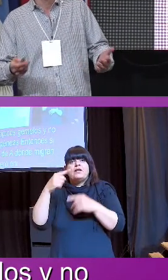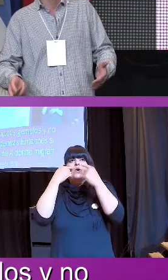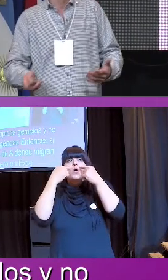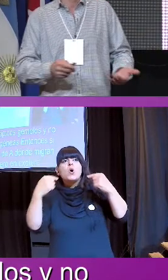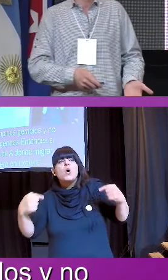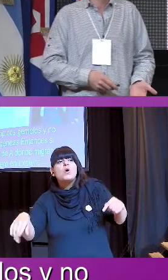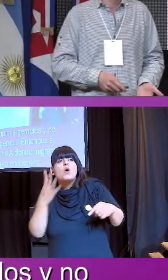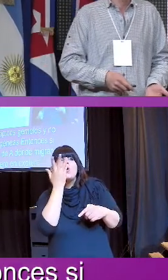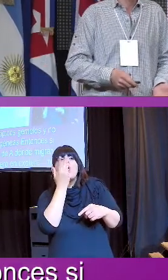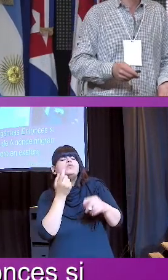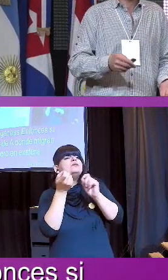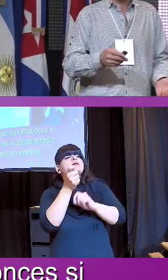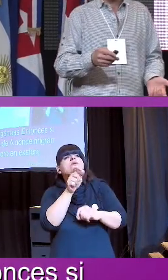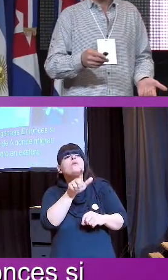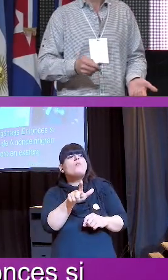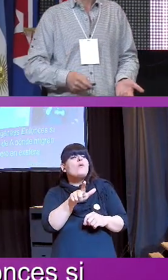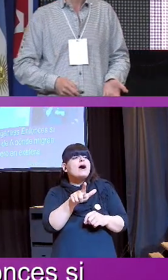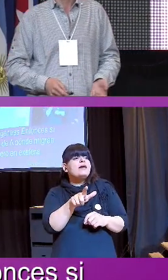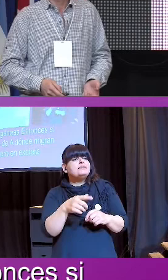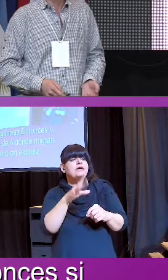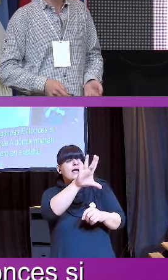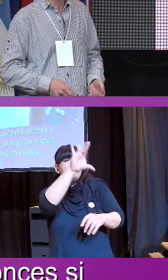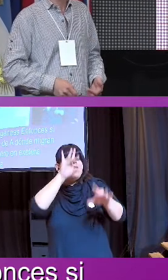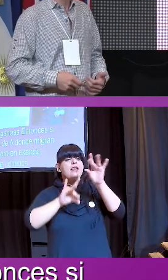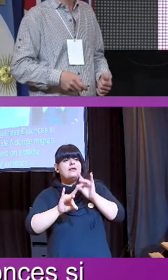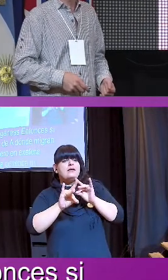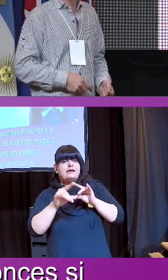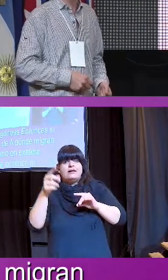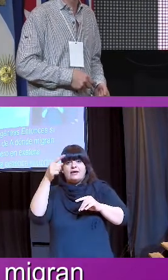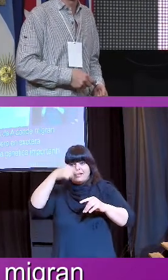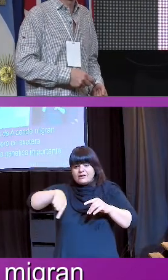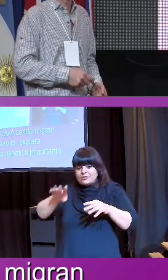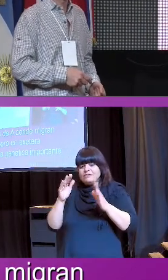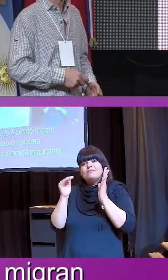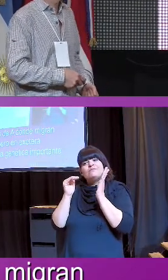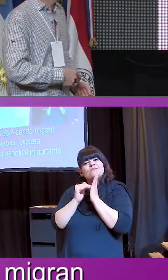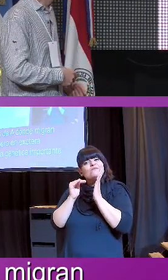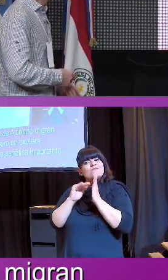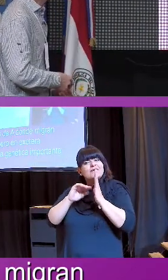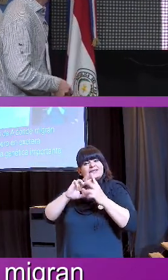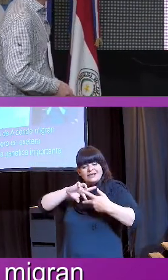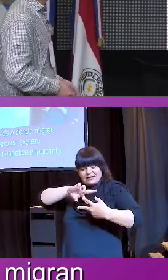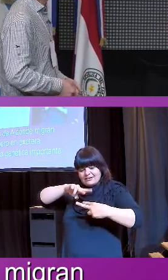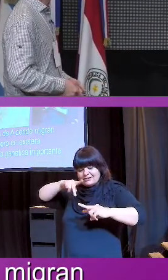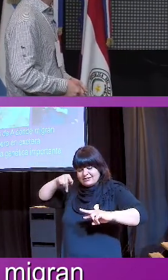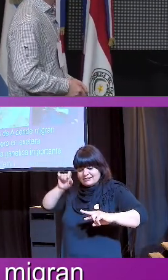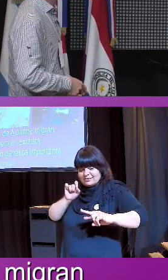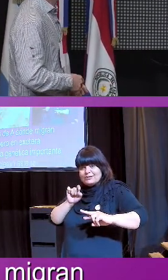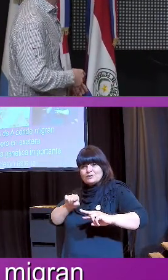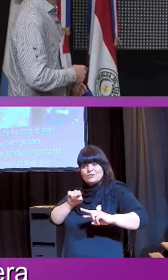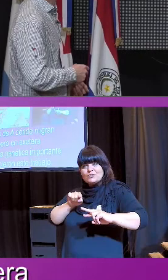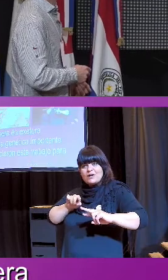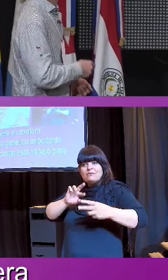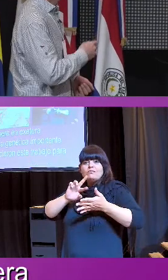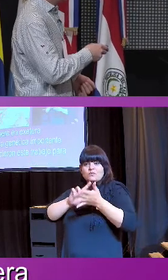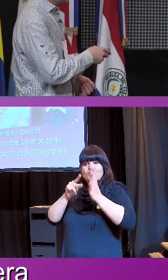etcétera, probablemente tenga una influencia genética importante a dónde mira un niño, ¿sí? Entonces hicieron este trabajo para ver